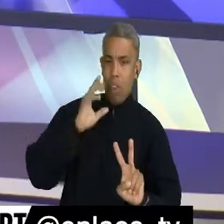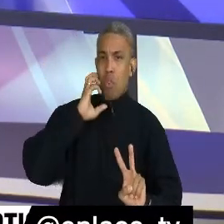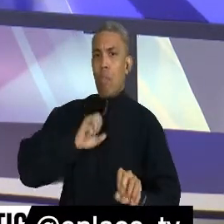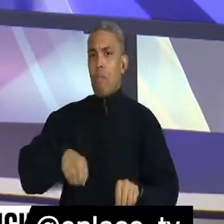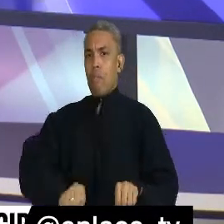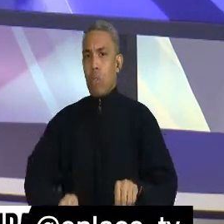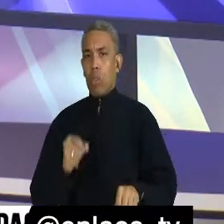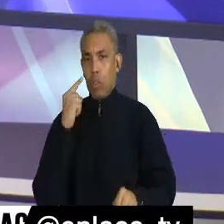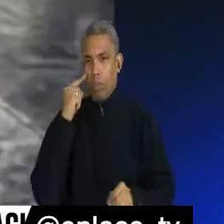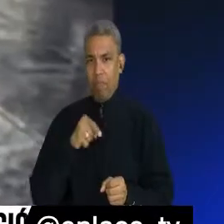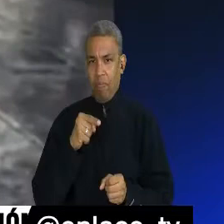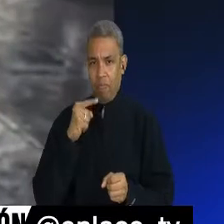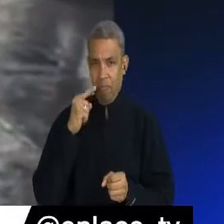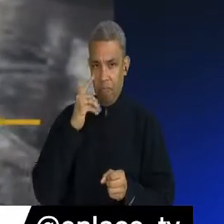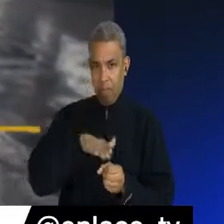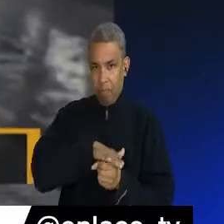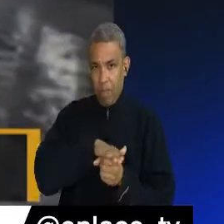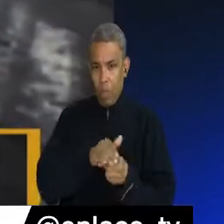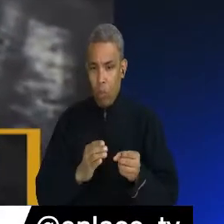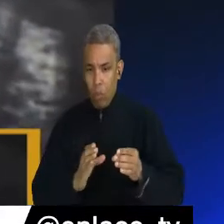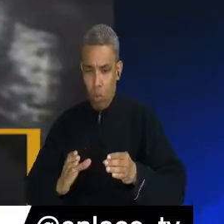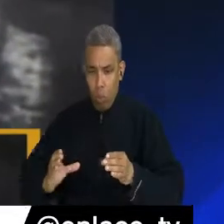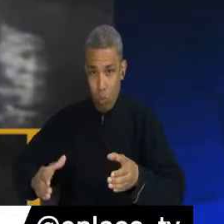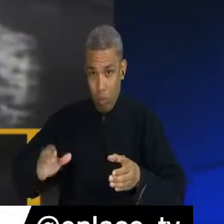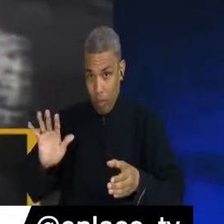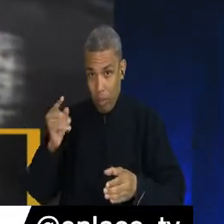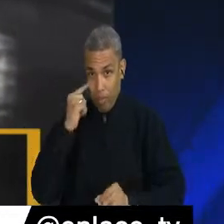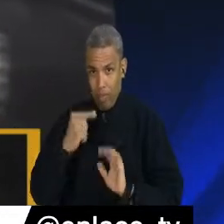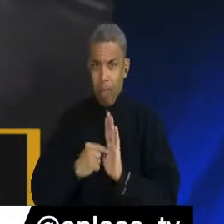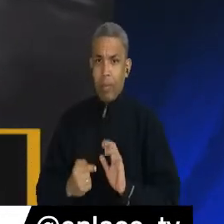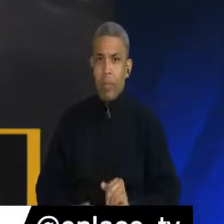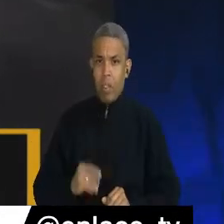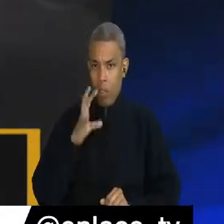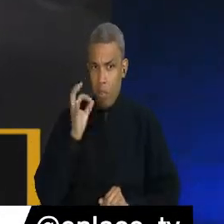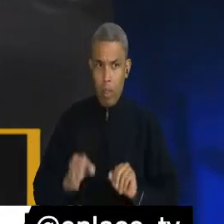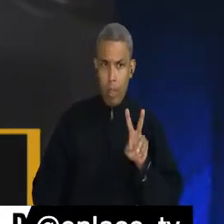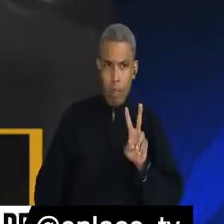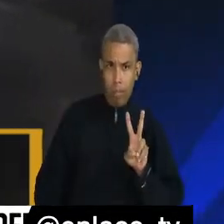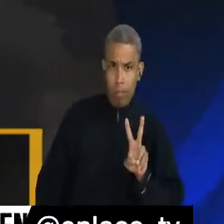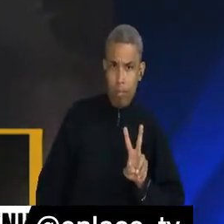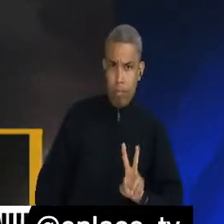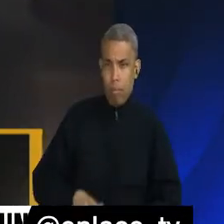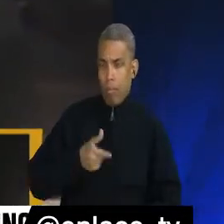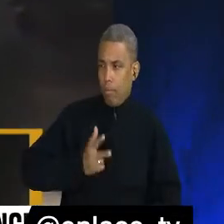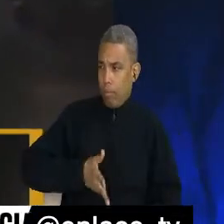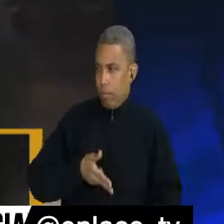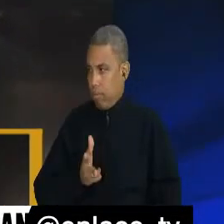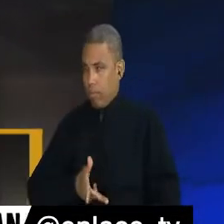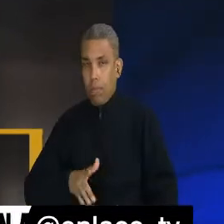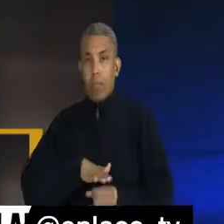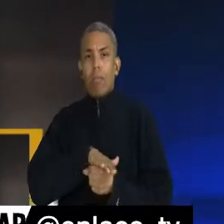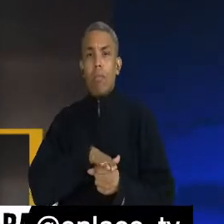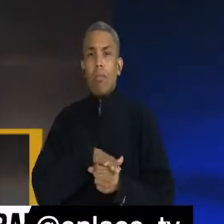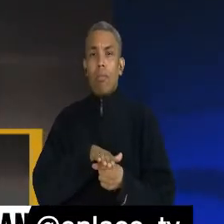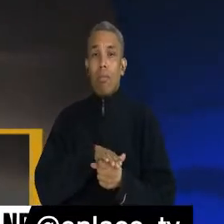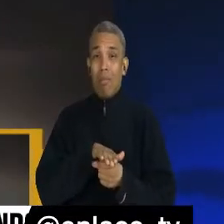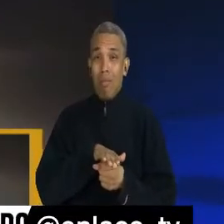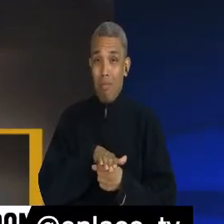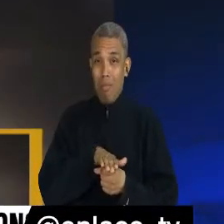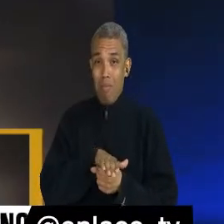ciudad. Ese es el momento en el que los dos presuntos ladrones caminan por la vía principal del barrio Alcázar, ubicado en la